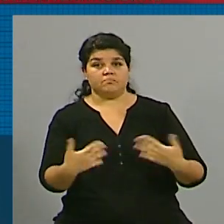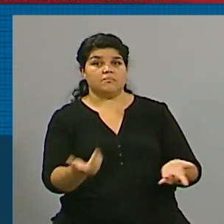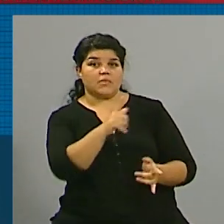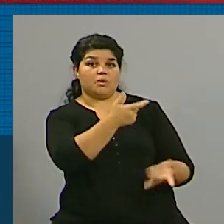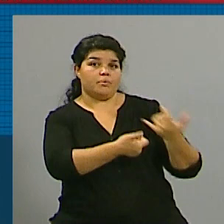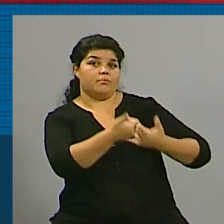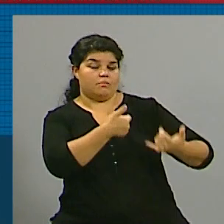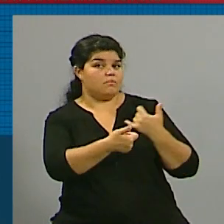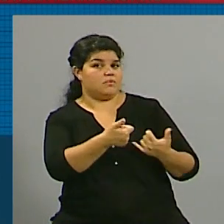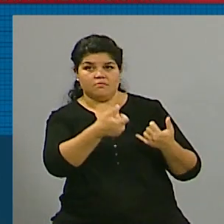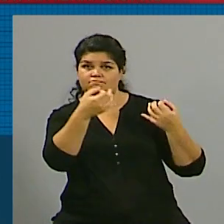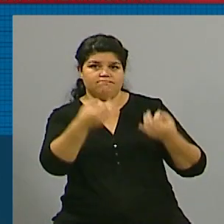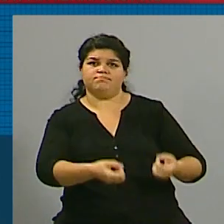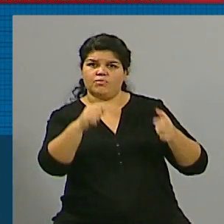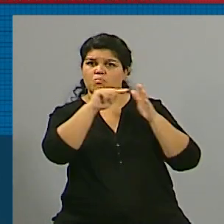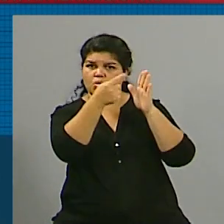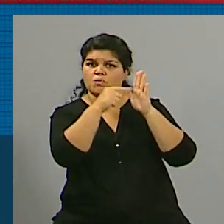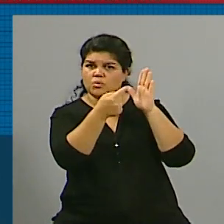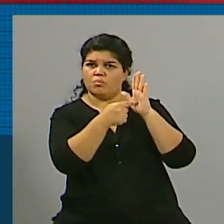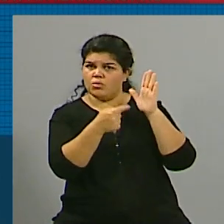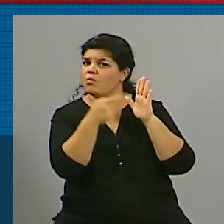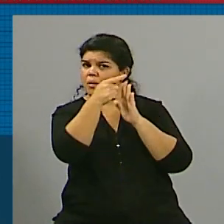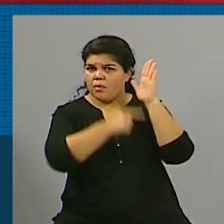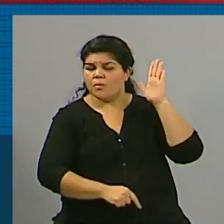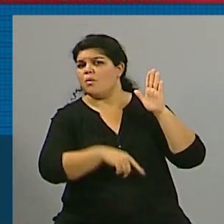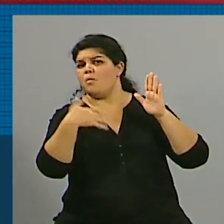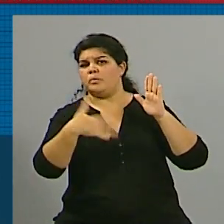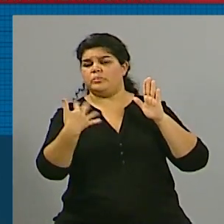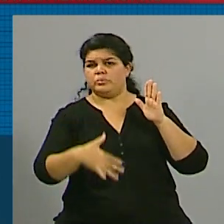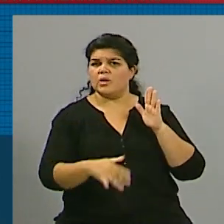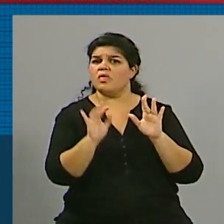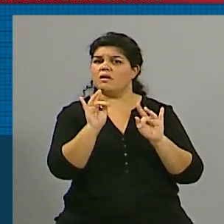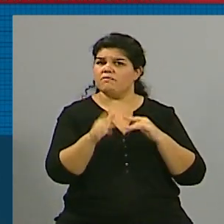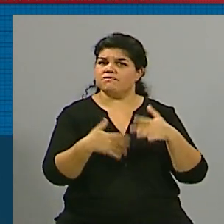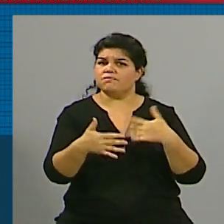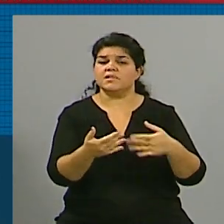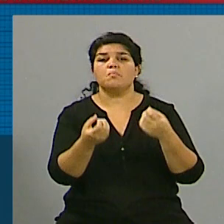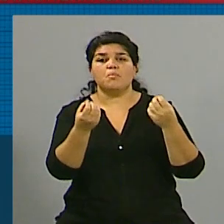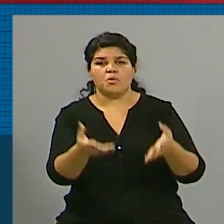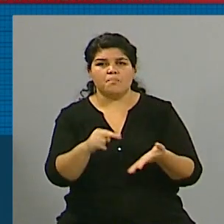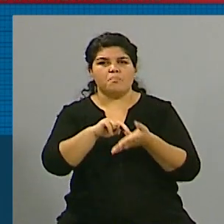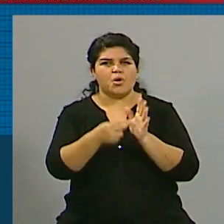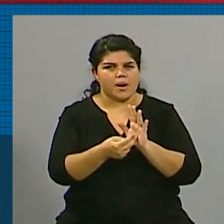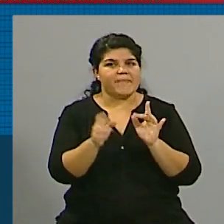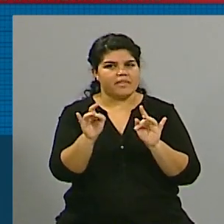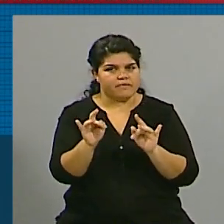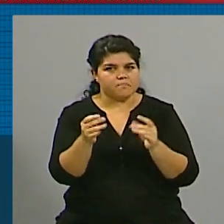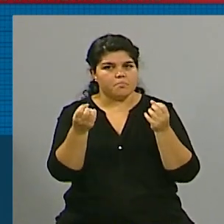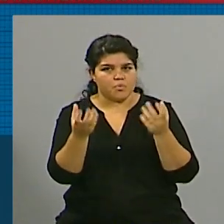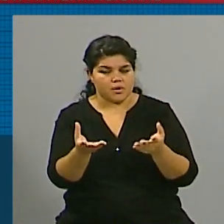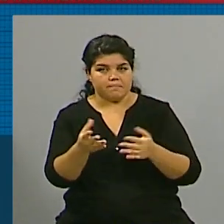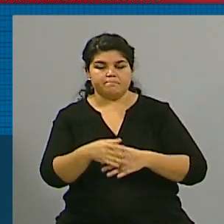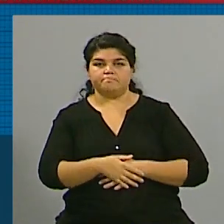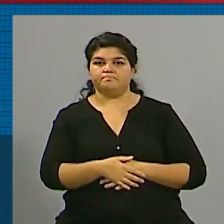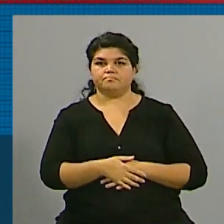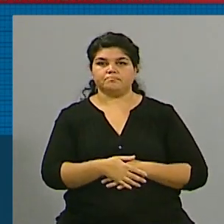mi perspectiva, entiendo que entra en un momento muy complejo este conflicto, que es cuando básicamente desde algunos sectores